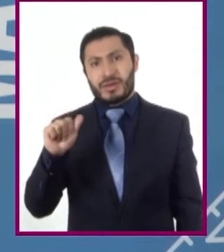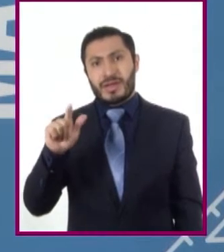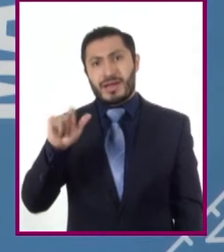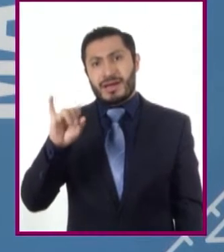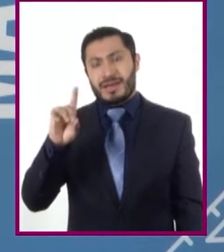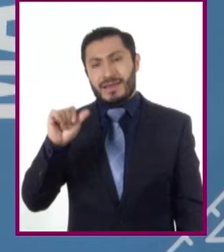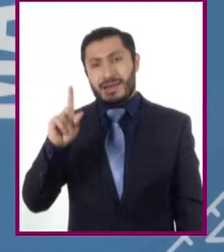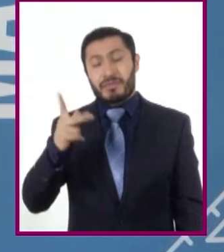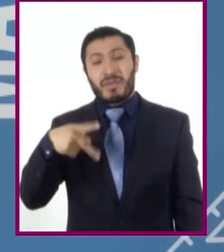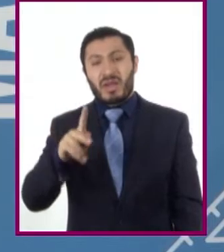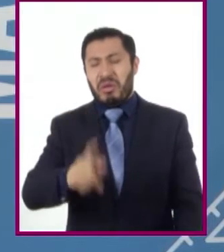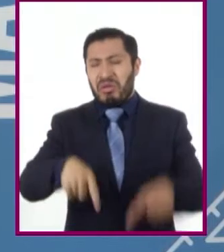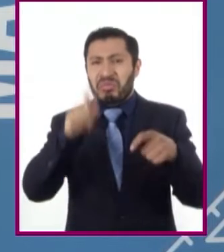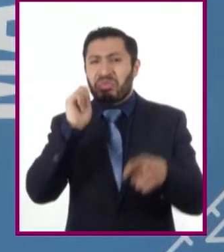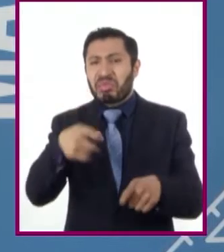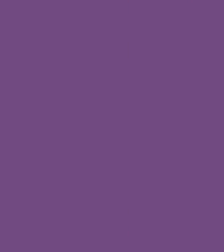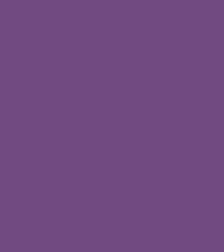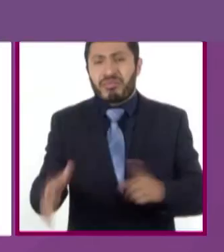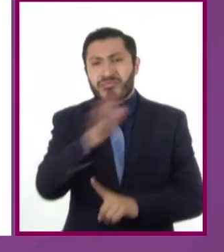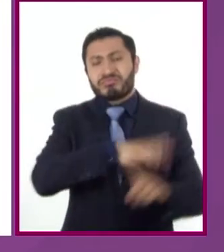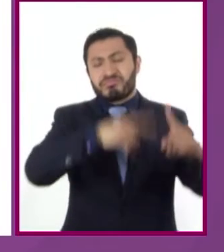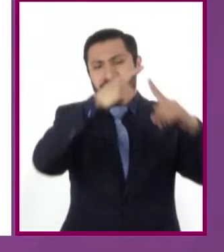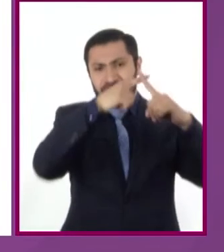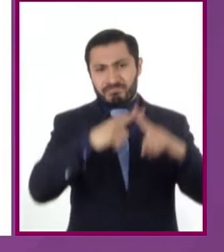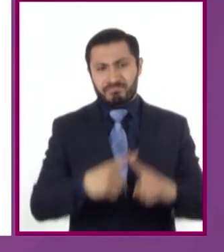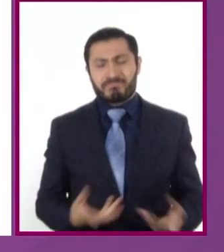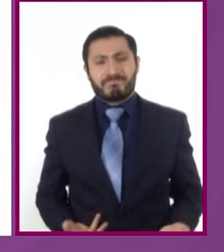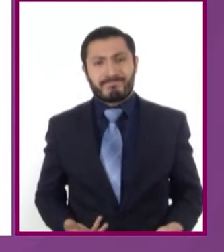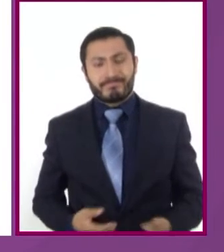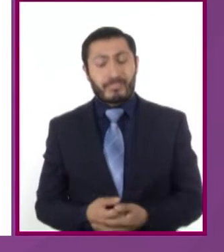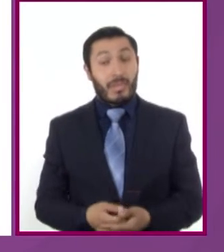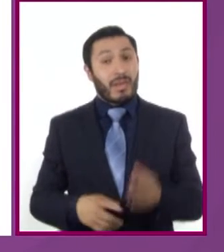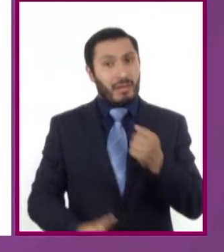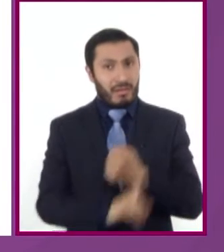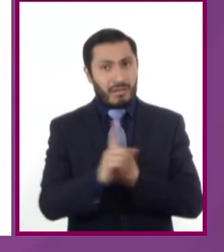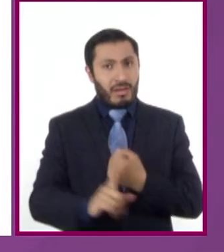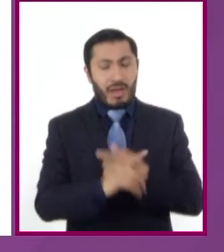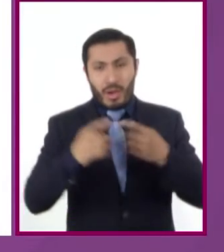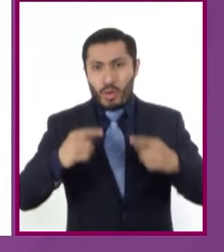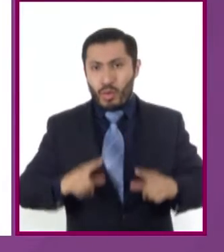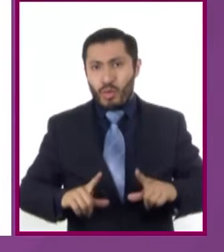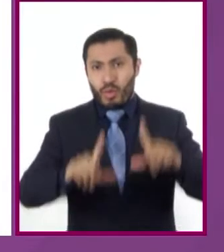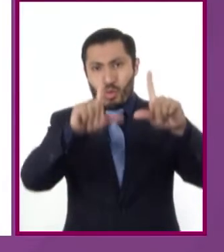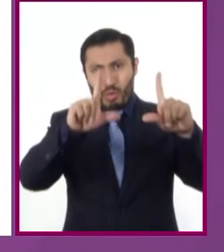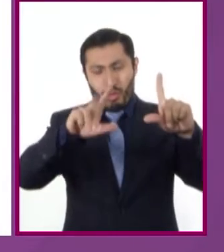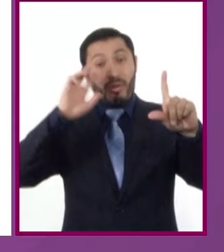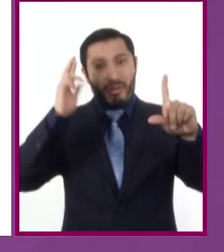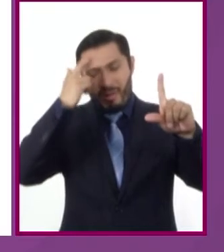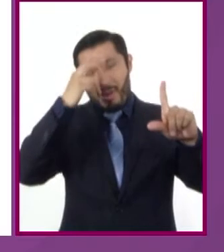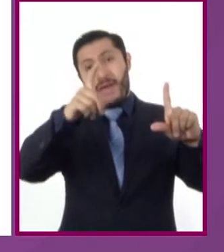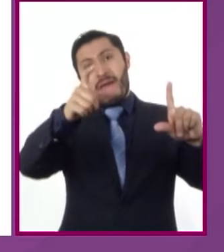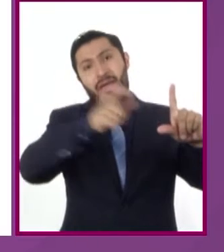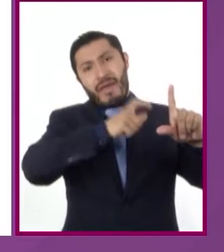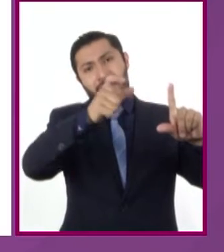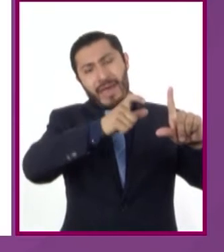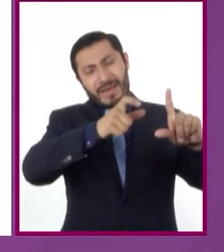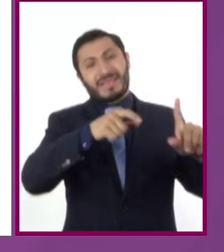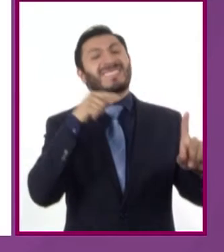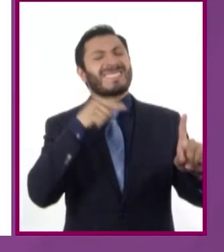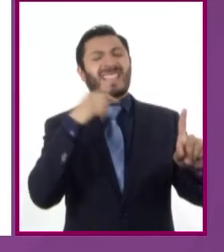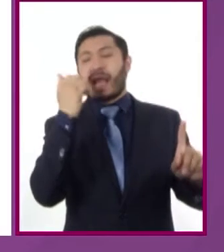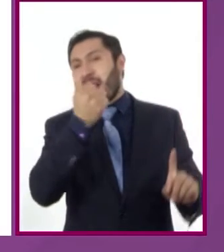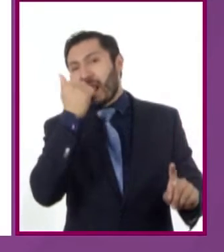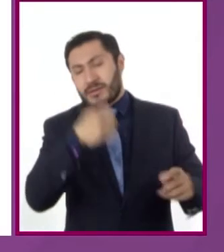multiplicaciones realizadas en el contexto? En el planteamiento, recordemos, X es la cantidad de